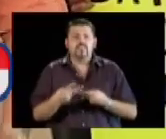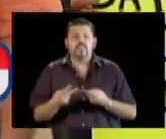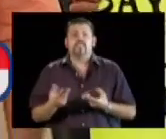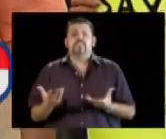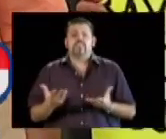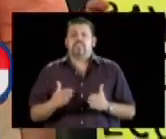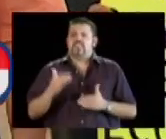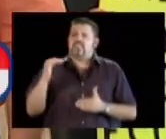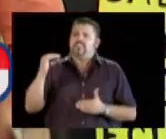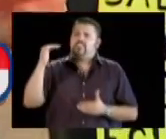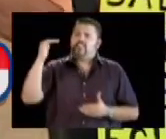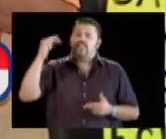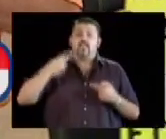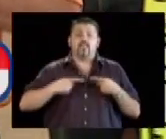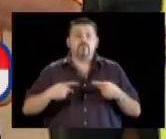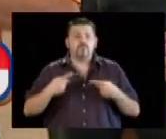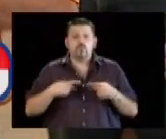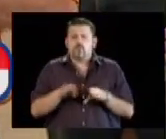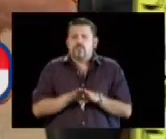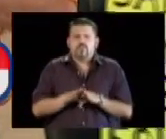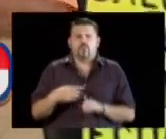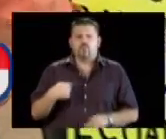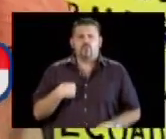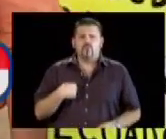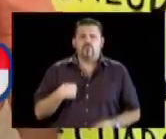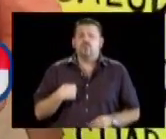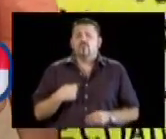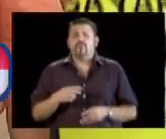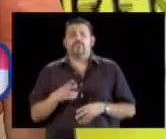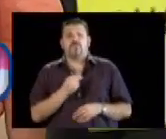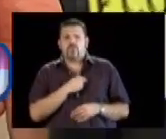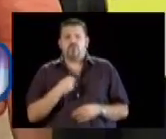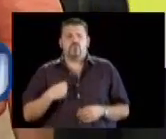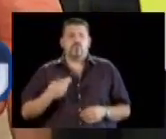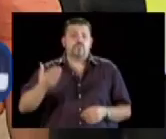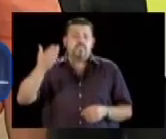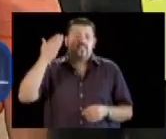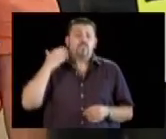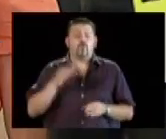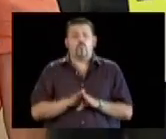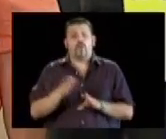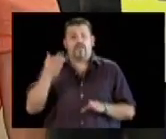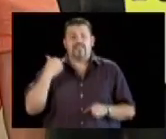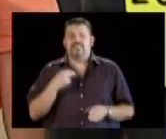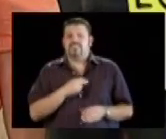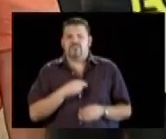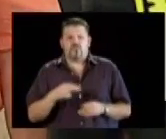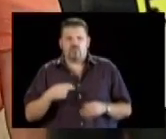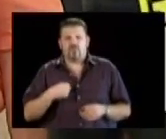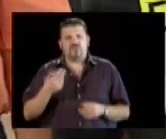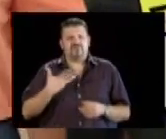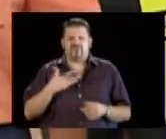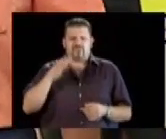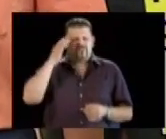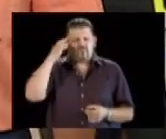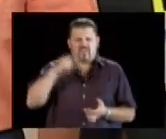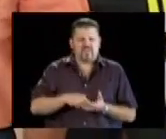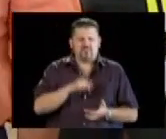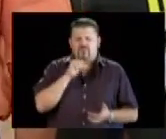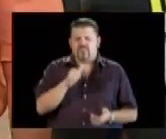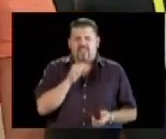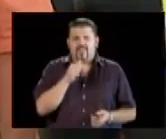las personas como yo, que éramos escépticos, y